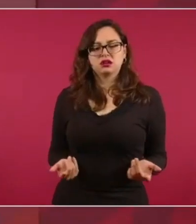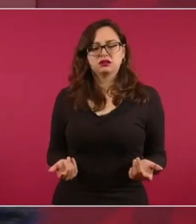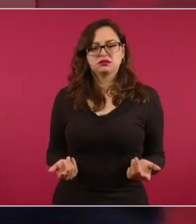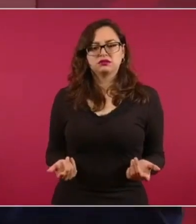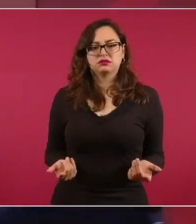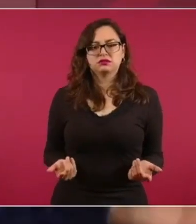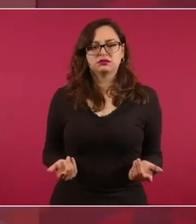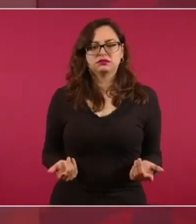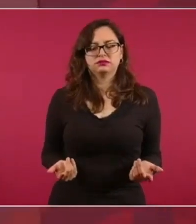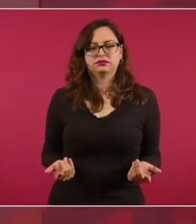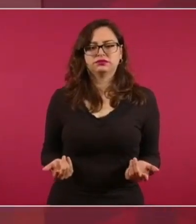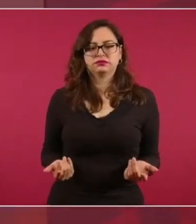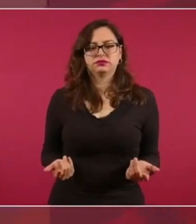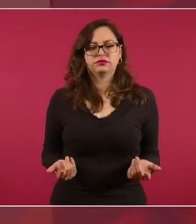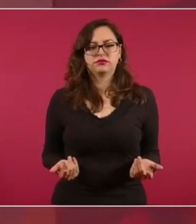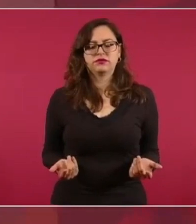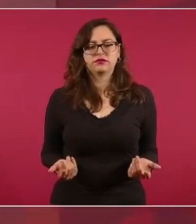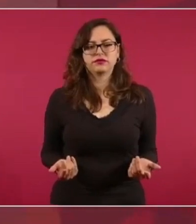o que hay